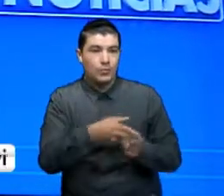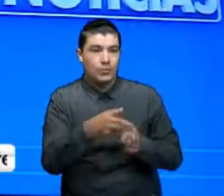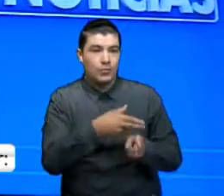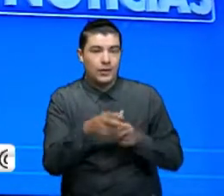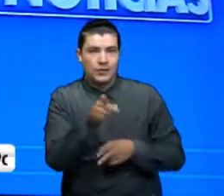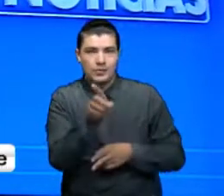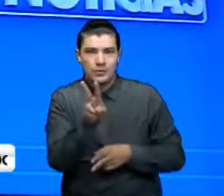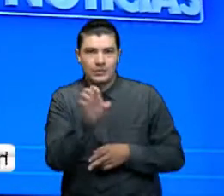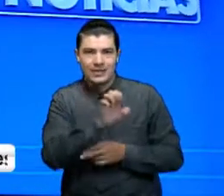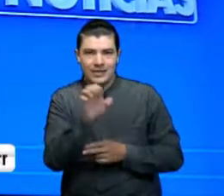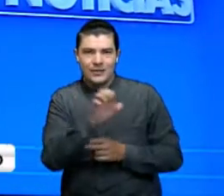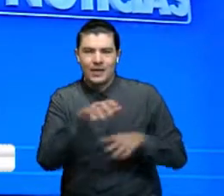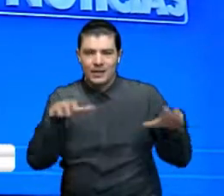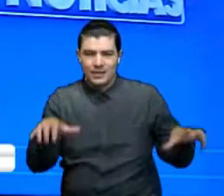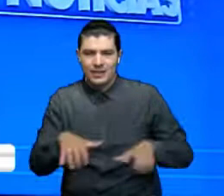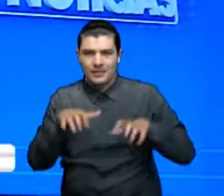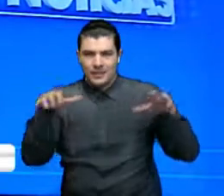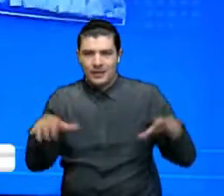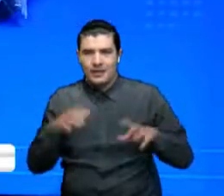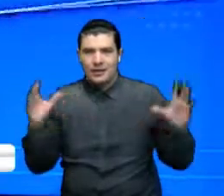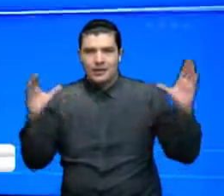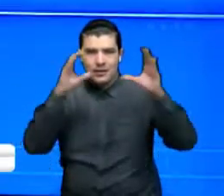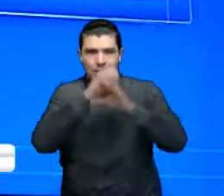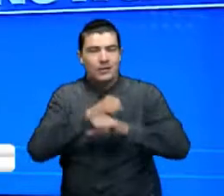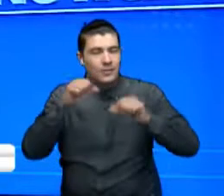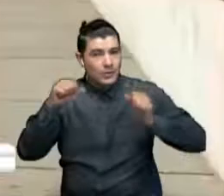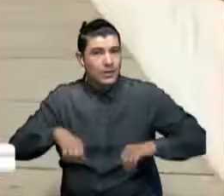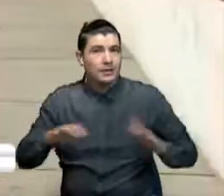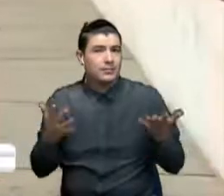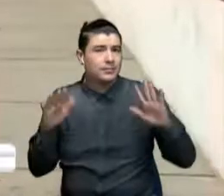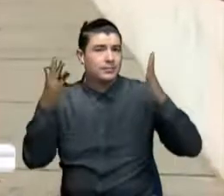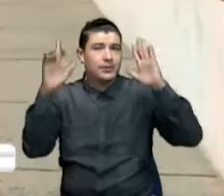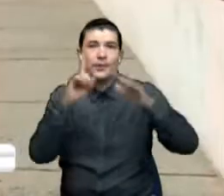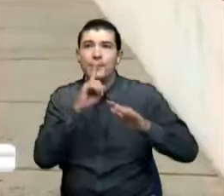actividades nocturnas para celebrar estas efemérides.